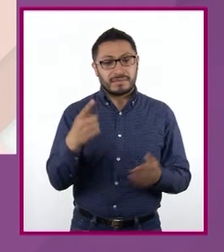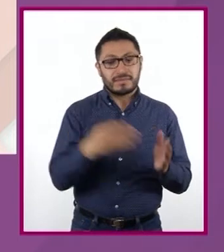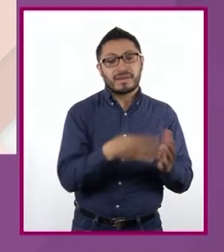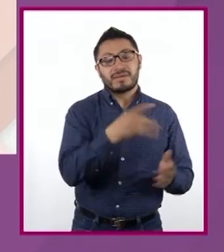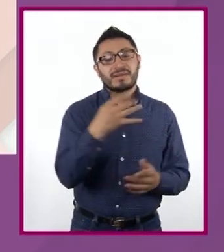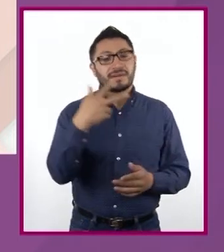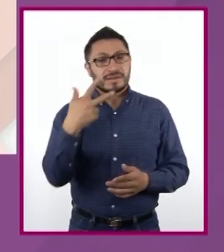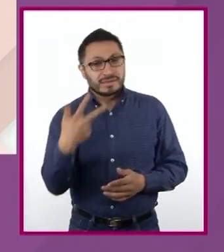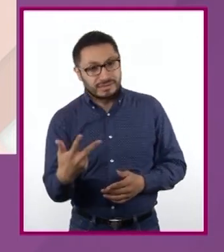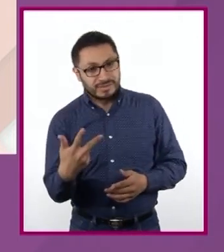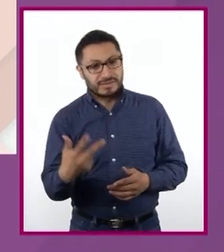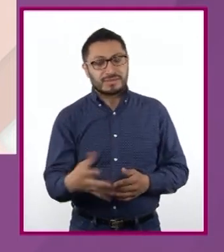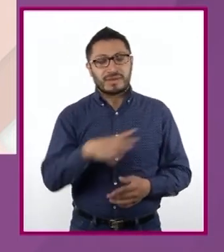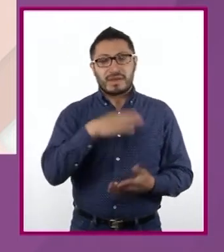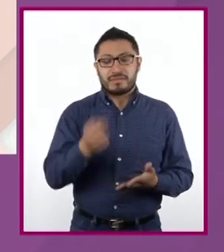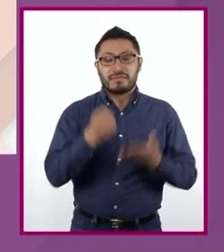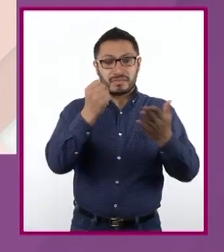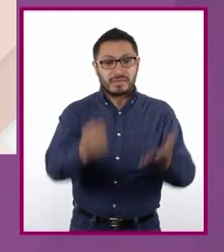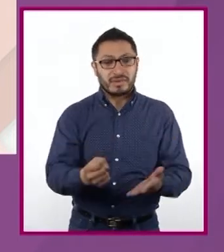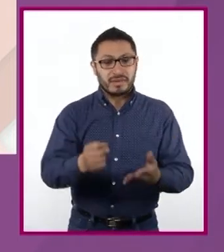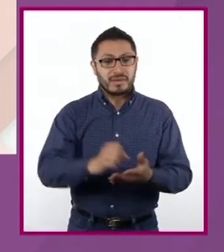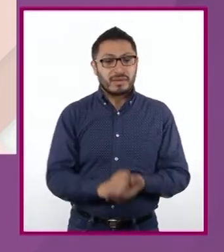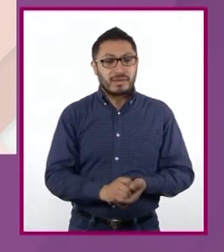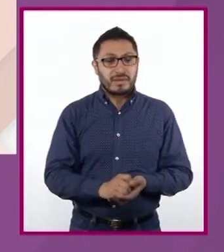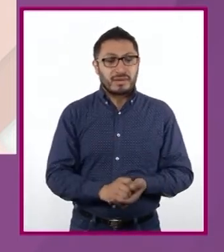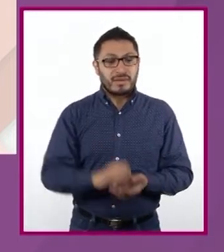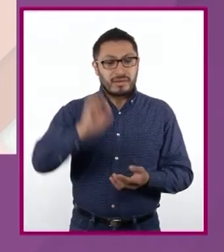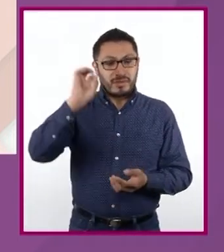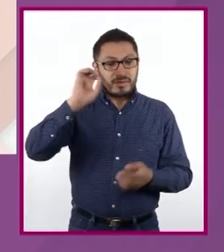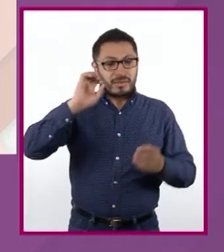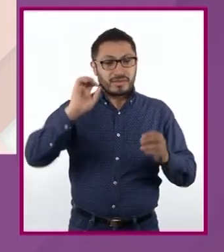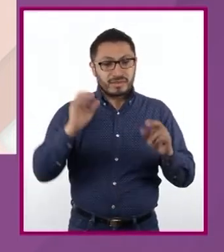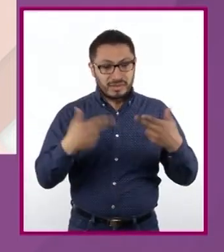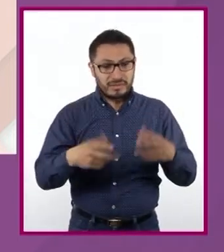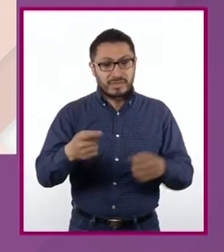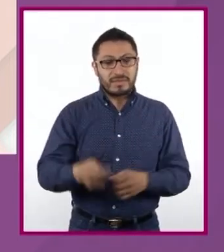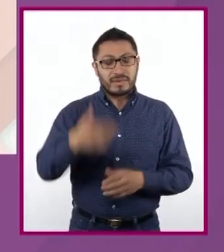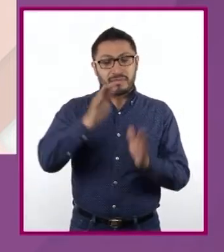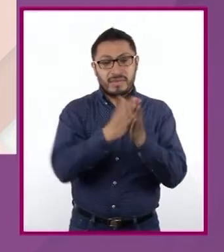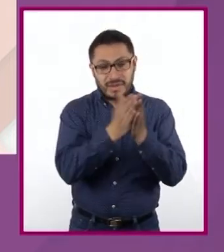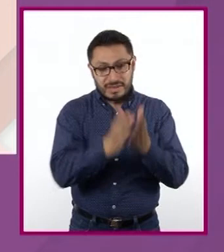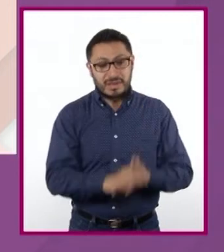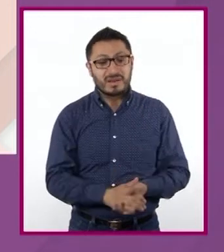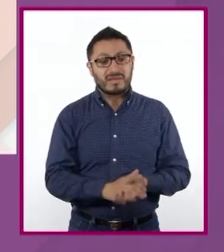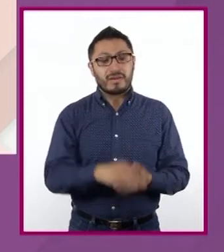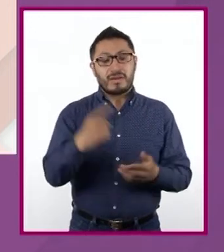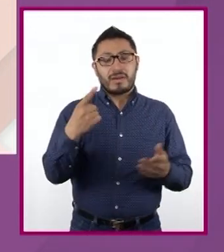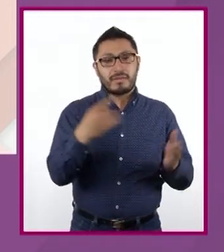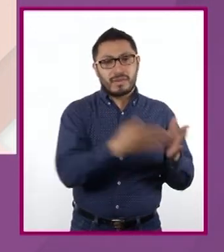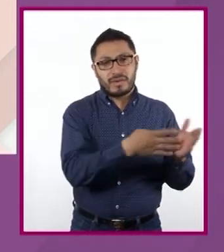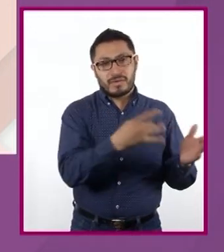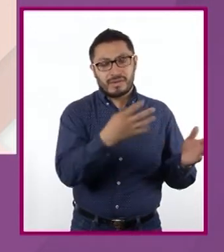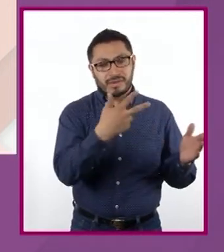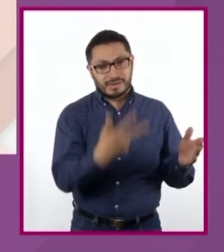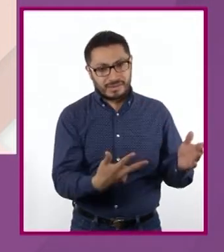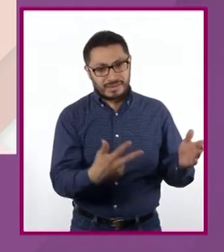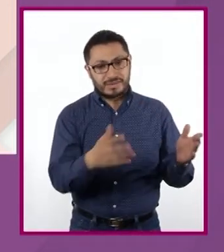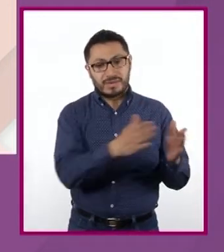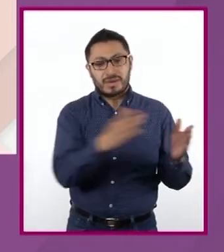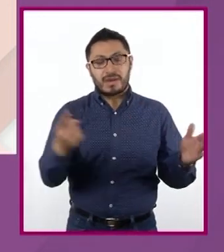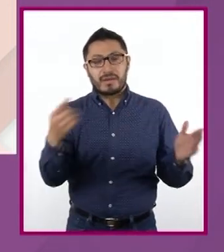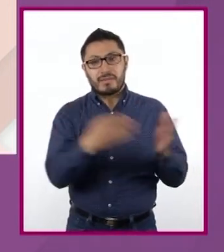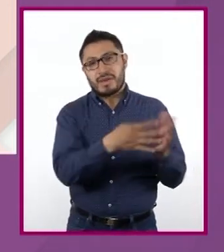1958. Obtuvo el Premio Chiapas por su primera novela Balún Canán. De 1958 a